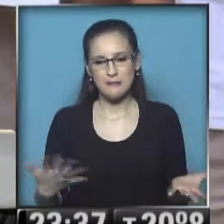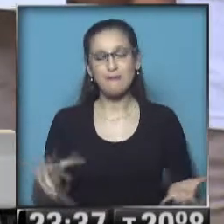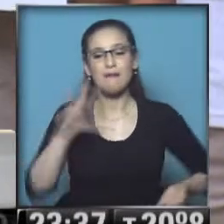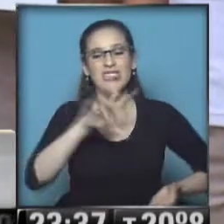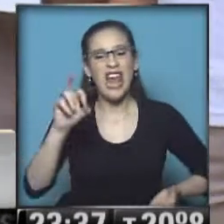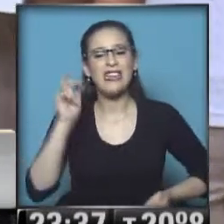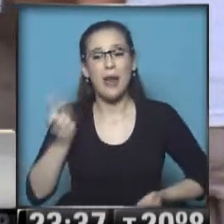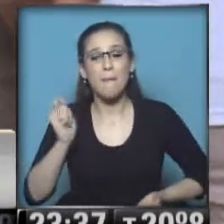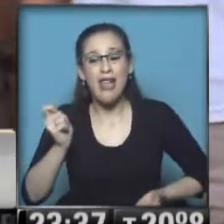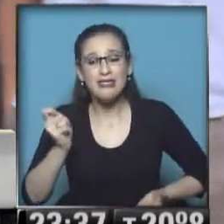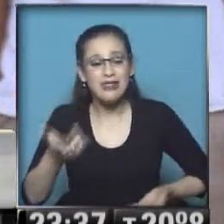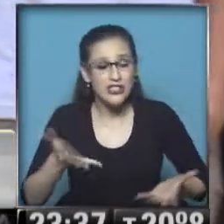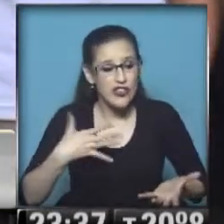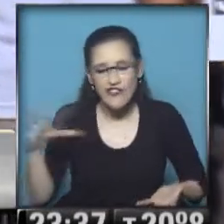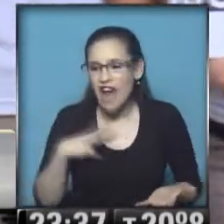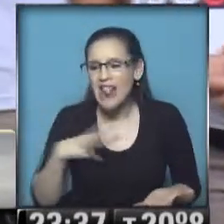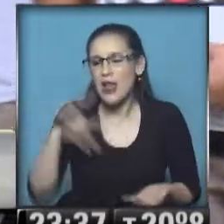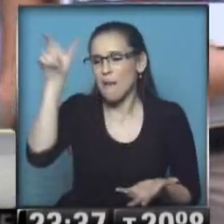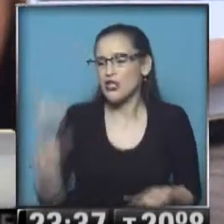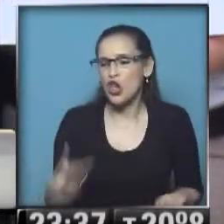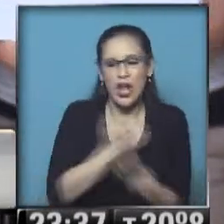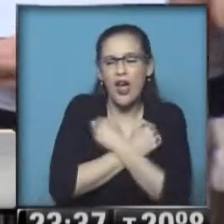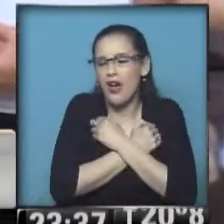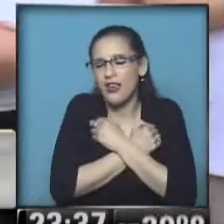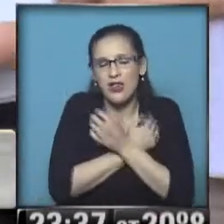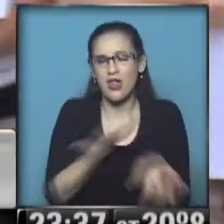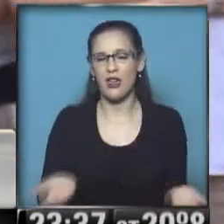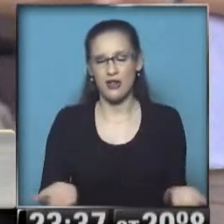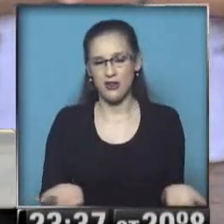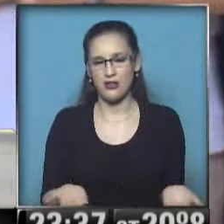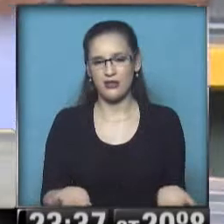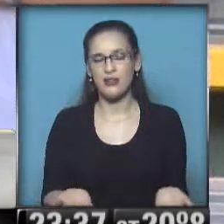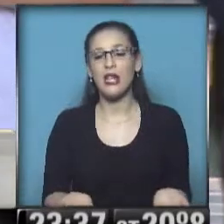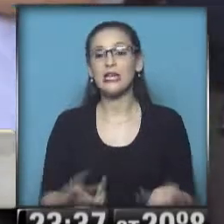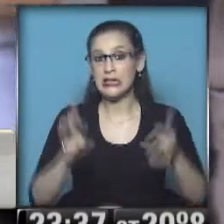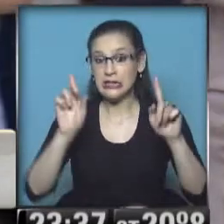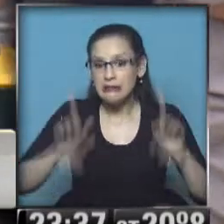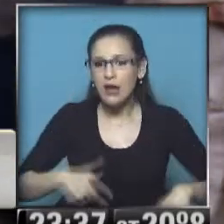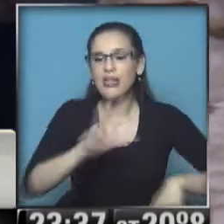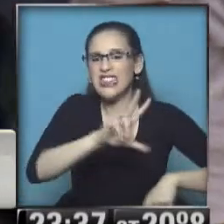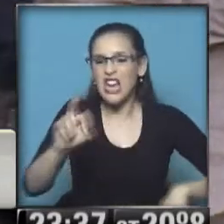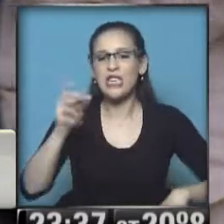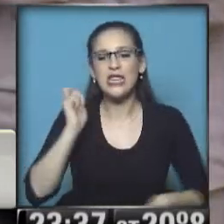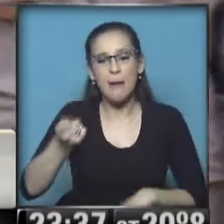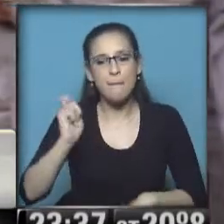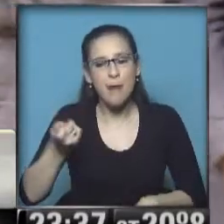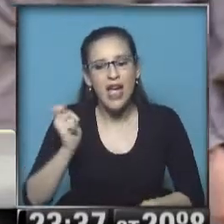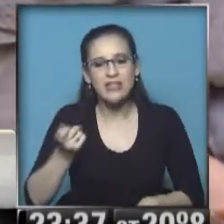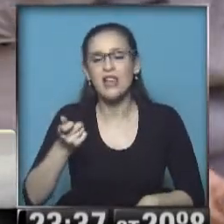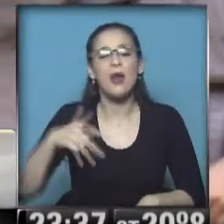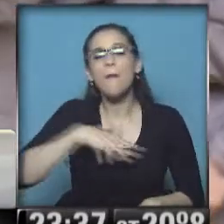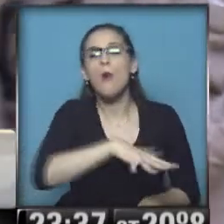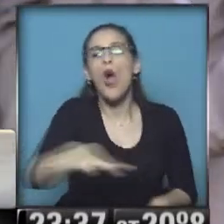falte un pedazo de cuerpo, un pedazo de vida, pero también 30 meses de solidaridad de todo el